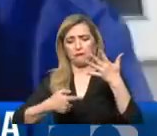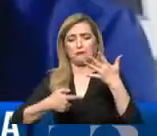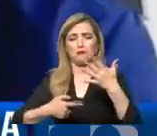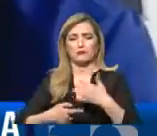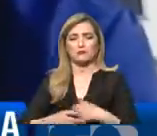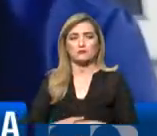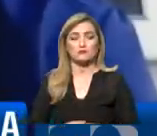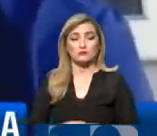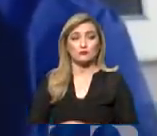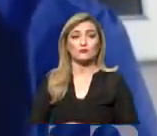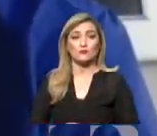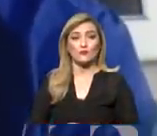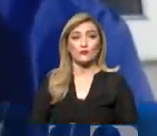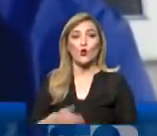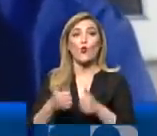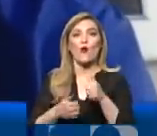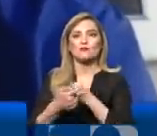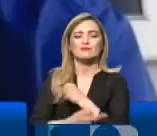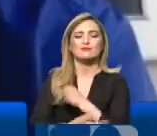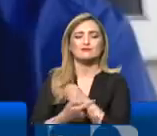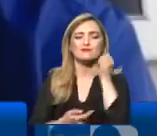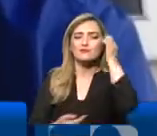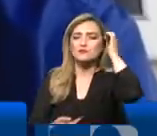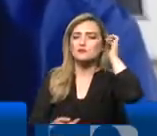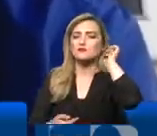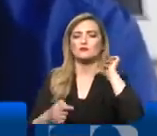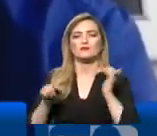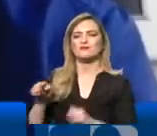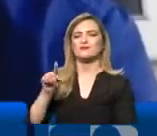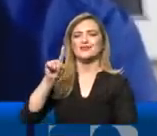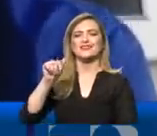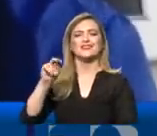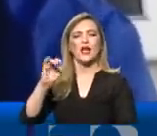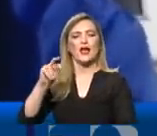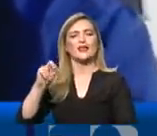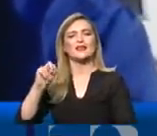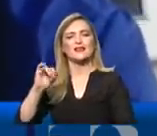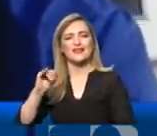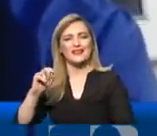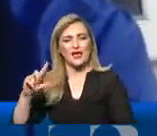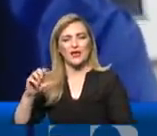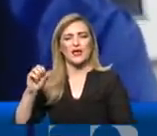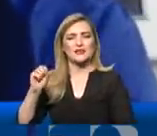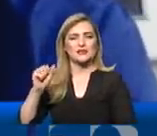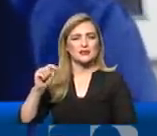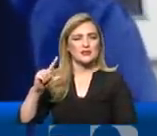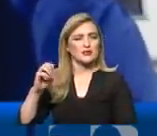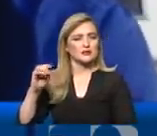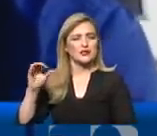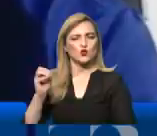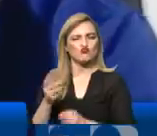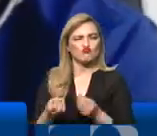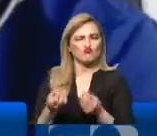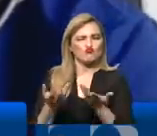infracciones. Pues habría que ver cuáles son los delitos que en este caso del señor Salcedo hay una sumatoria, ¿no es cierto? ¿Cuáles son? ¿De qué delitos se